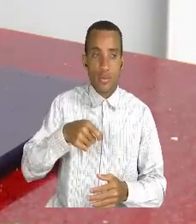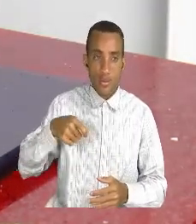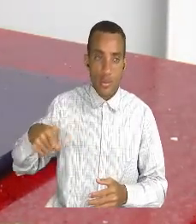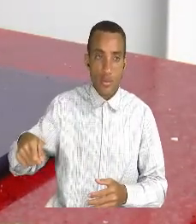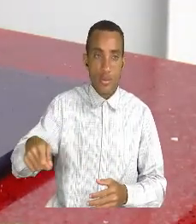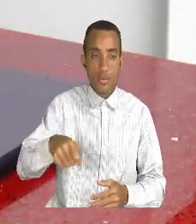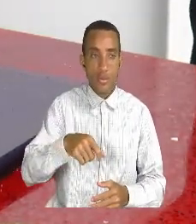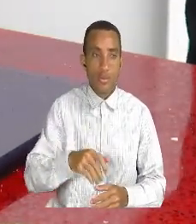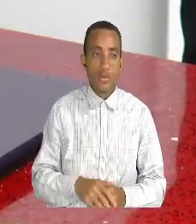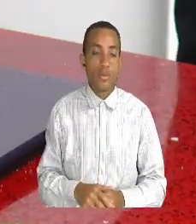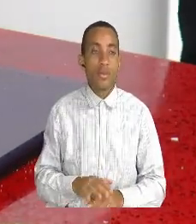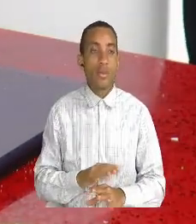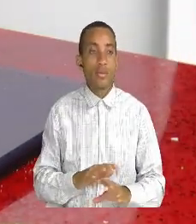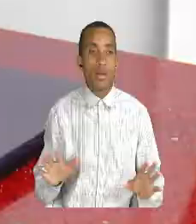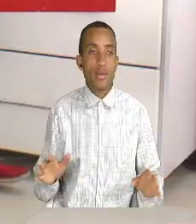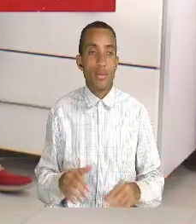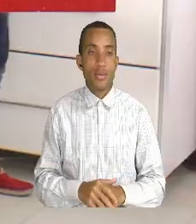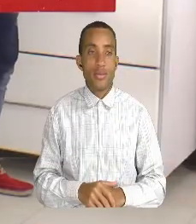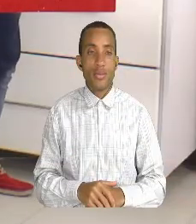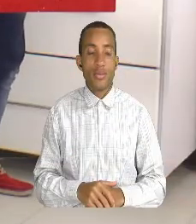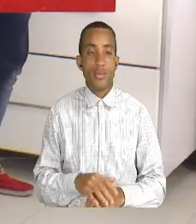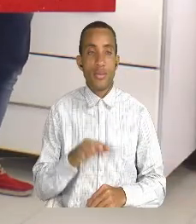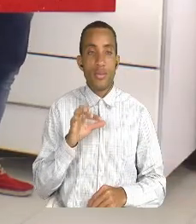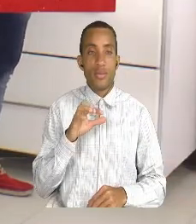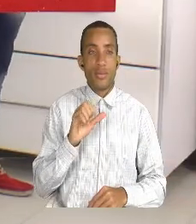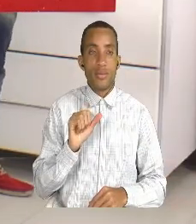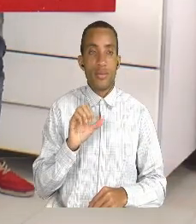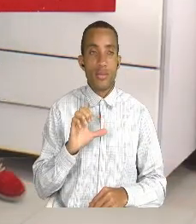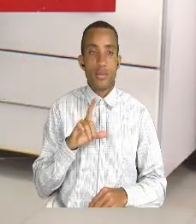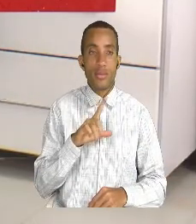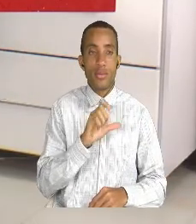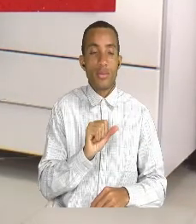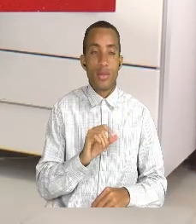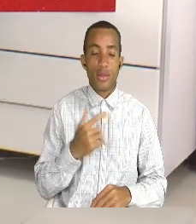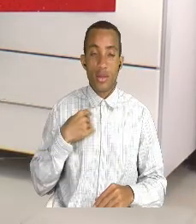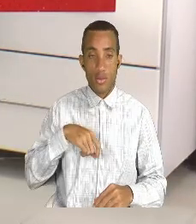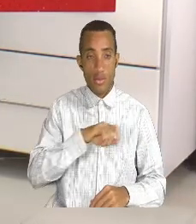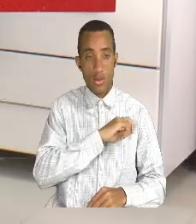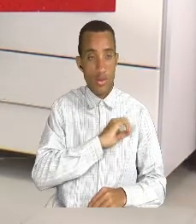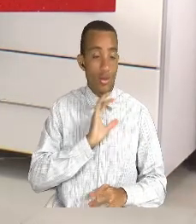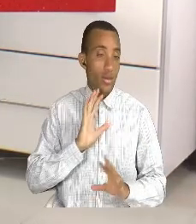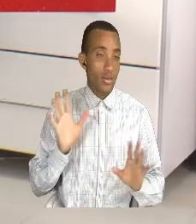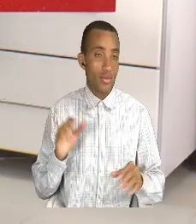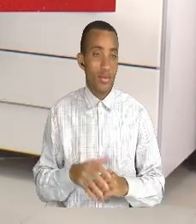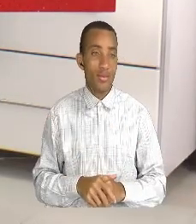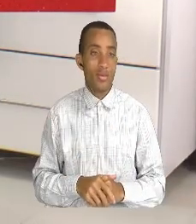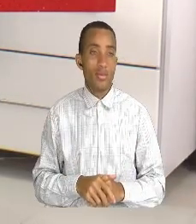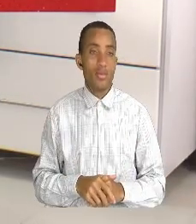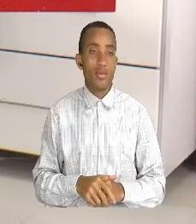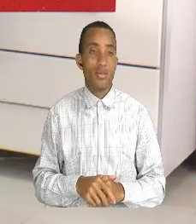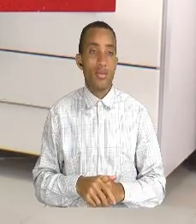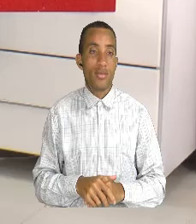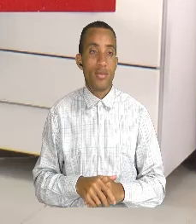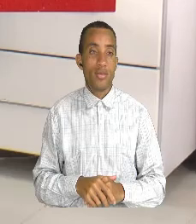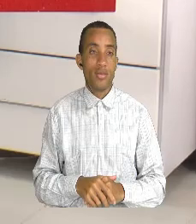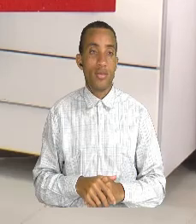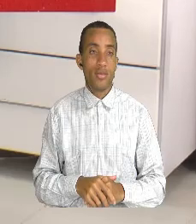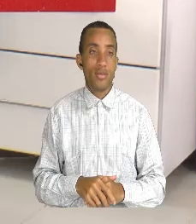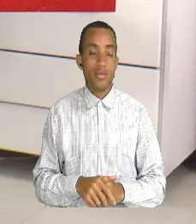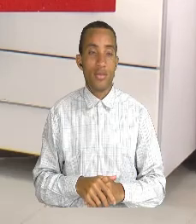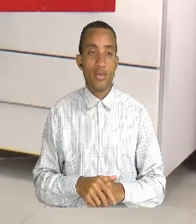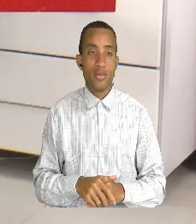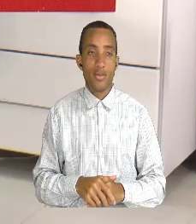lo hice más estilo paella, vea, últimamente estoy cocinando estilo español. Sí, eso ¿sí? veo. Ah, yo digo eso, veo como si me conociera todas las